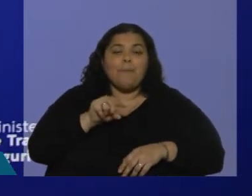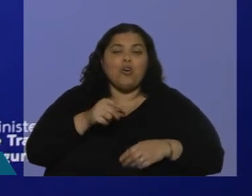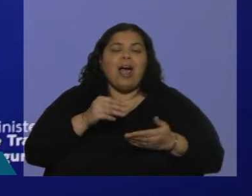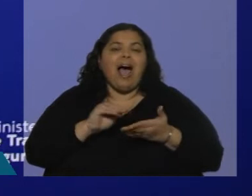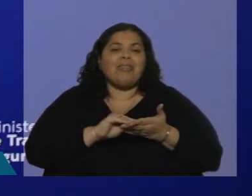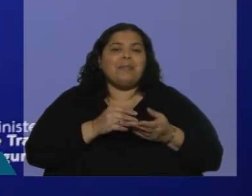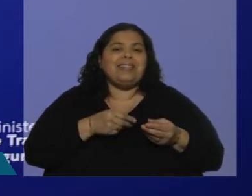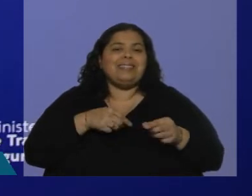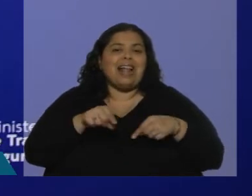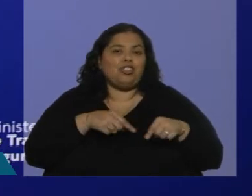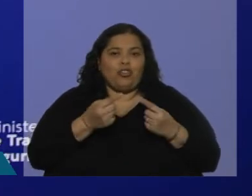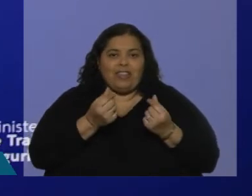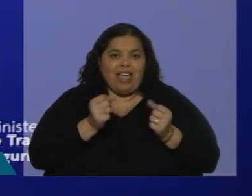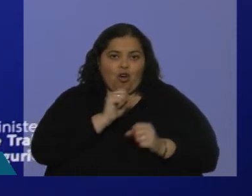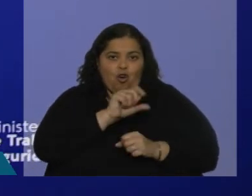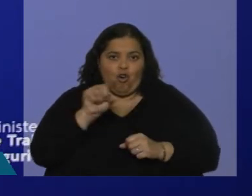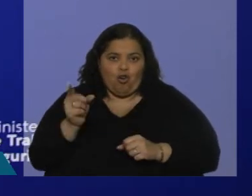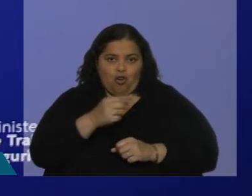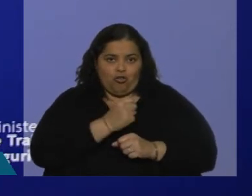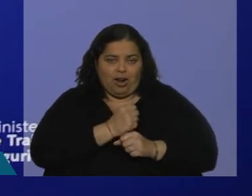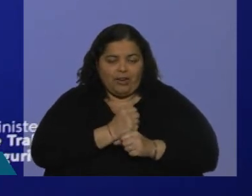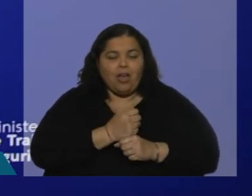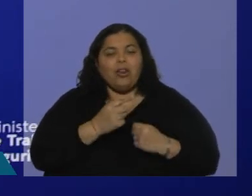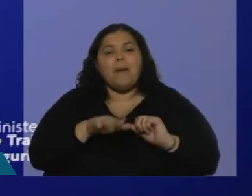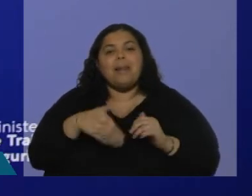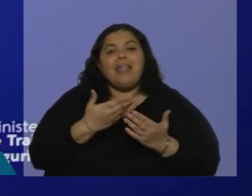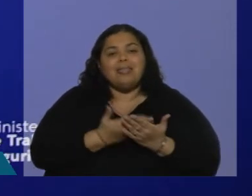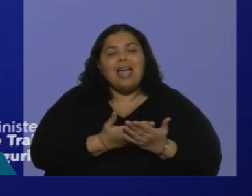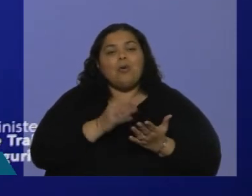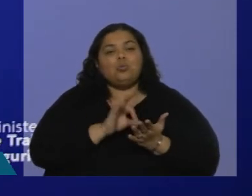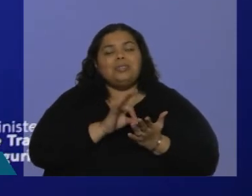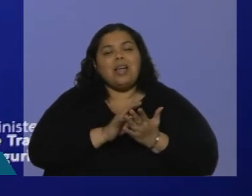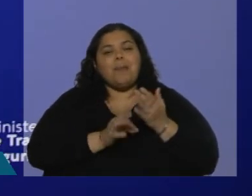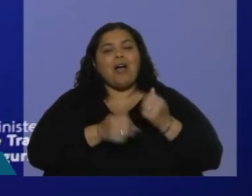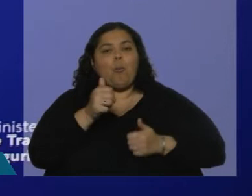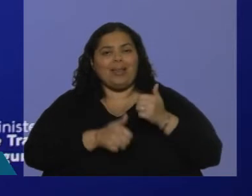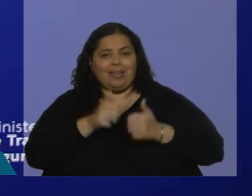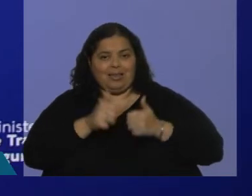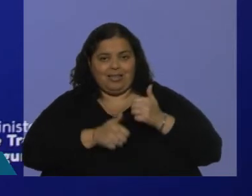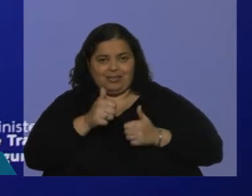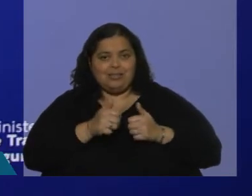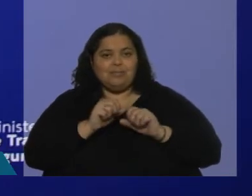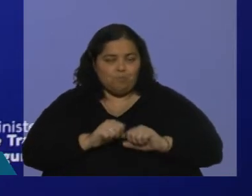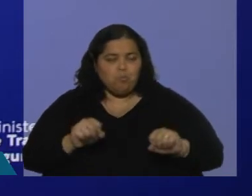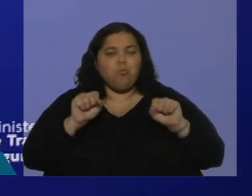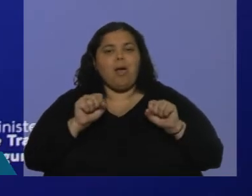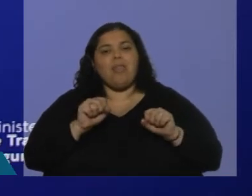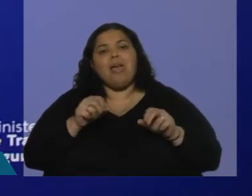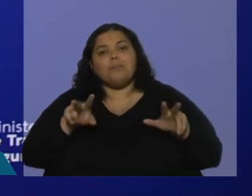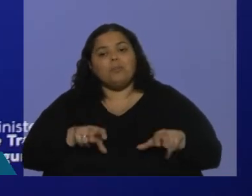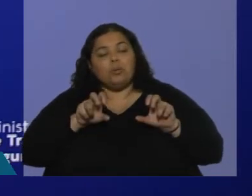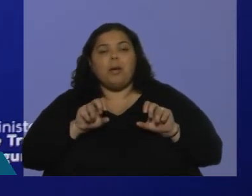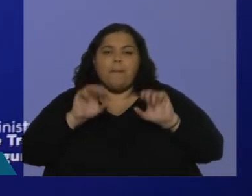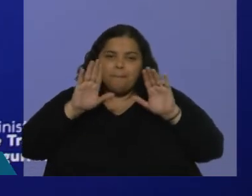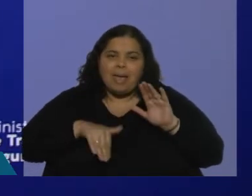dineros de los trabajadores planteando un sistema competitivo que haga que esas en comisiones se